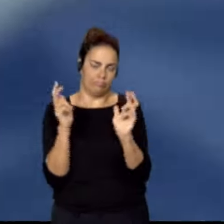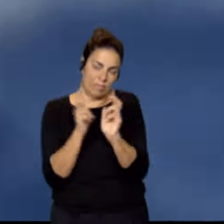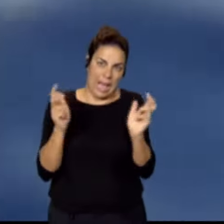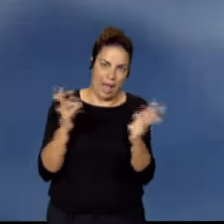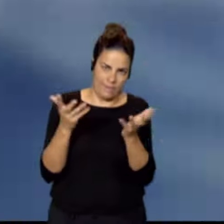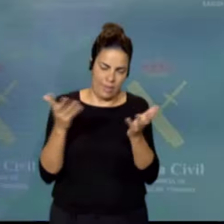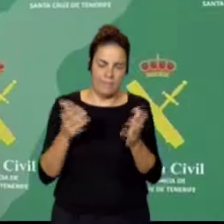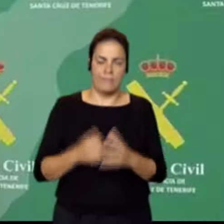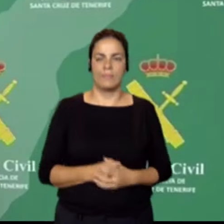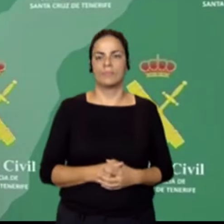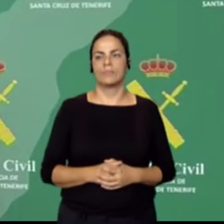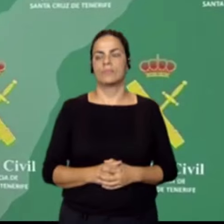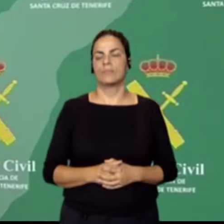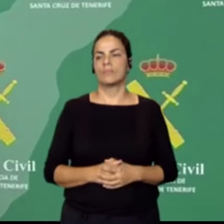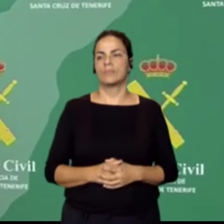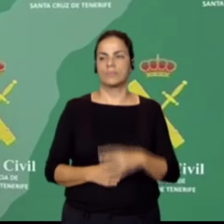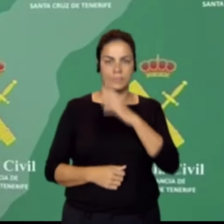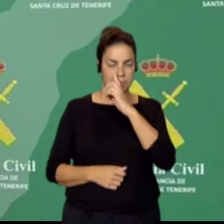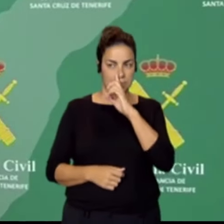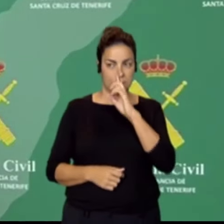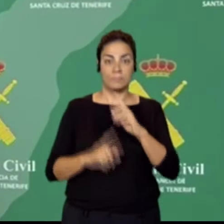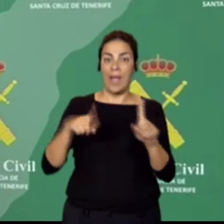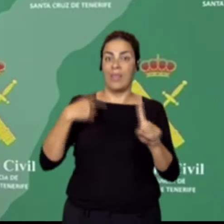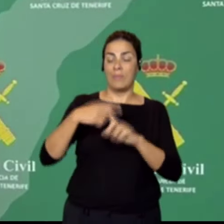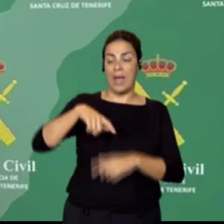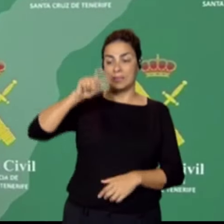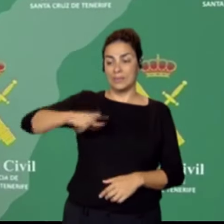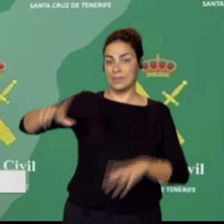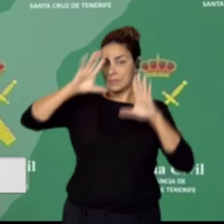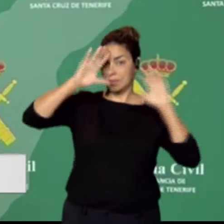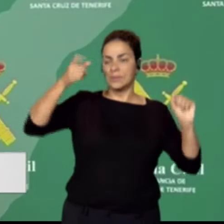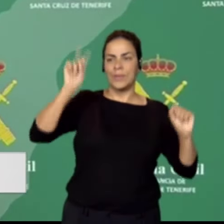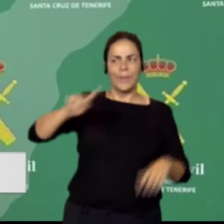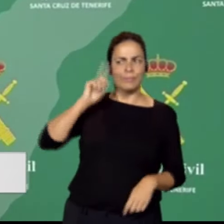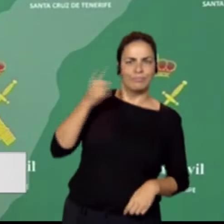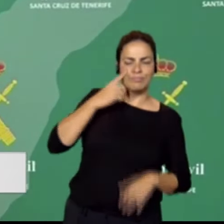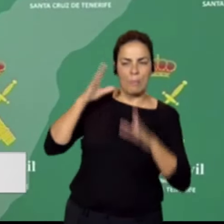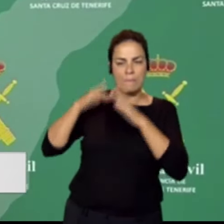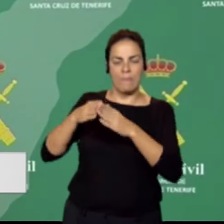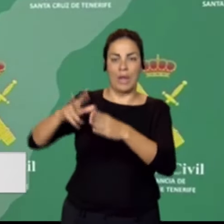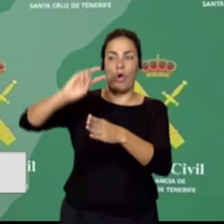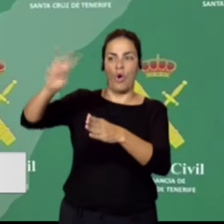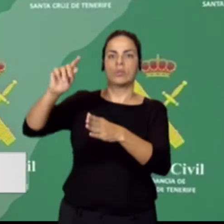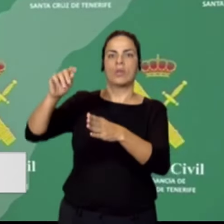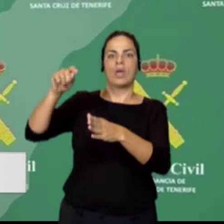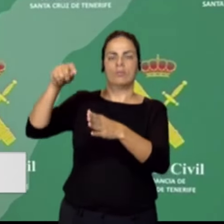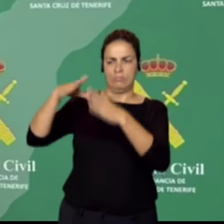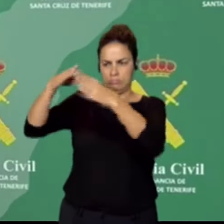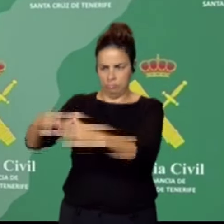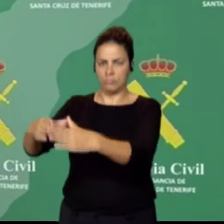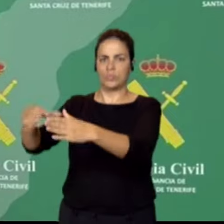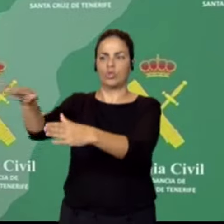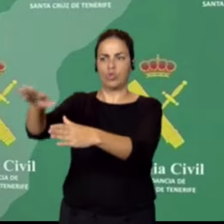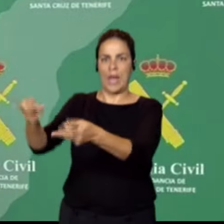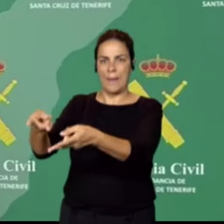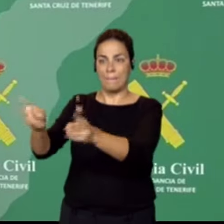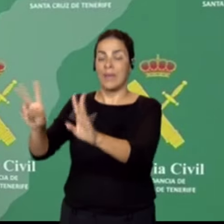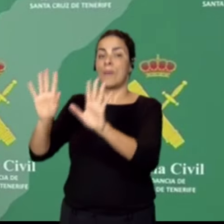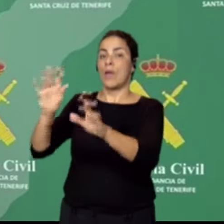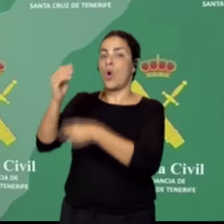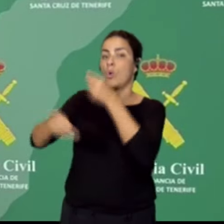graves además los agentes localizaron otra embarcación de recreo fondeada en zona permitida que estaba utilizando artes de